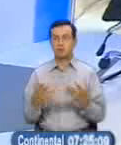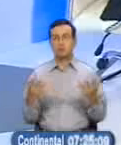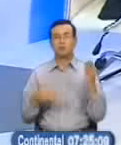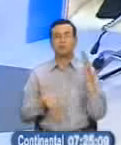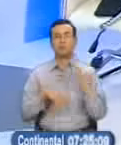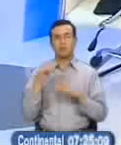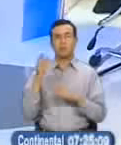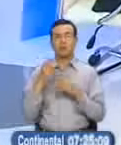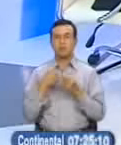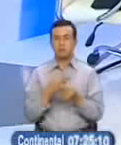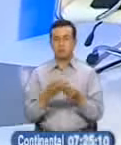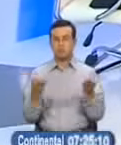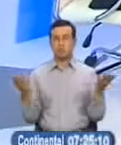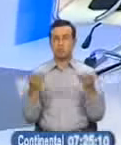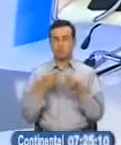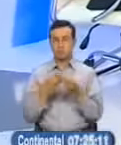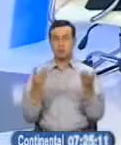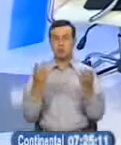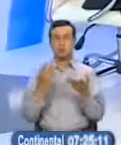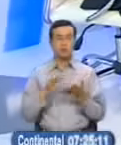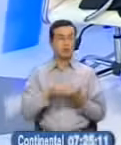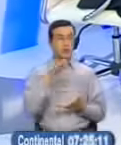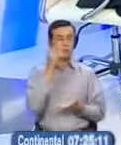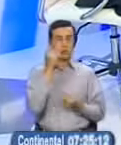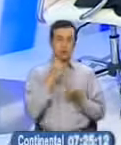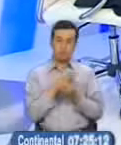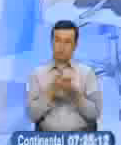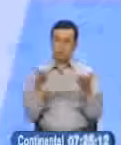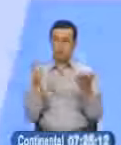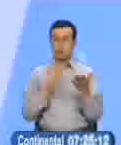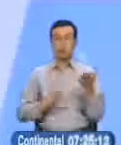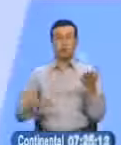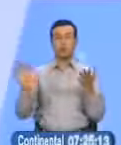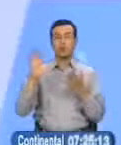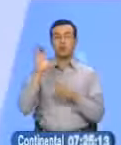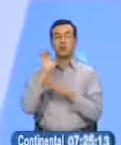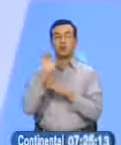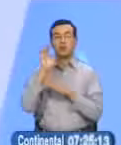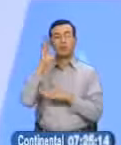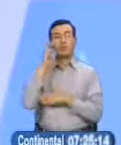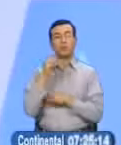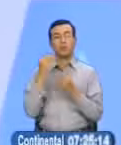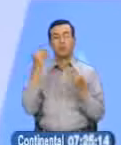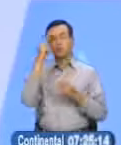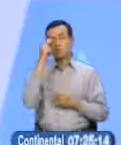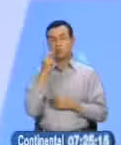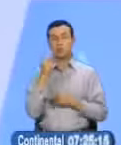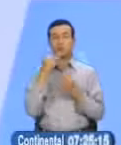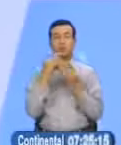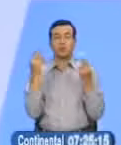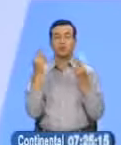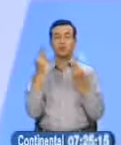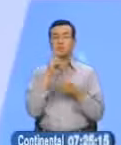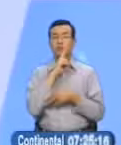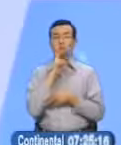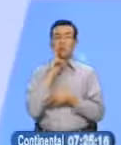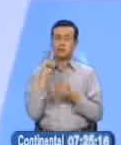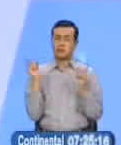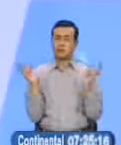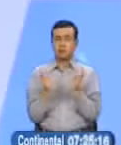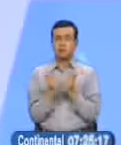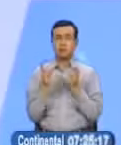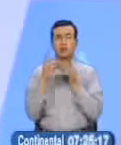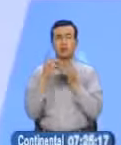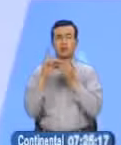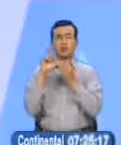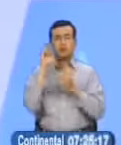más redistribuye la riqueza, ¿no? En el Ecuador, en Cuenca tenemos muchos hoteles, muchos pequeños restaurantes,